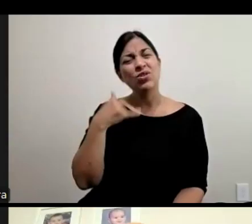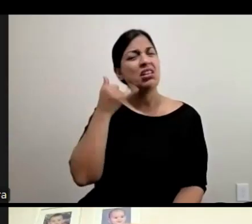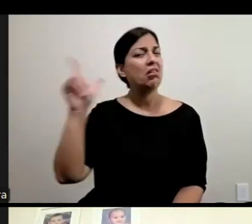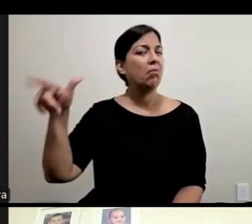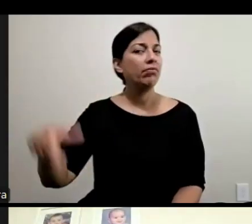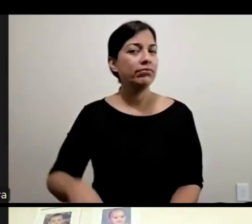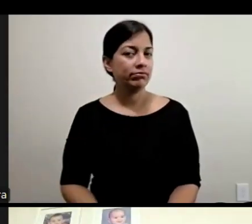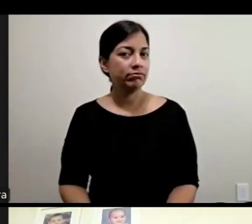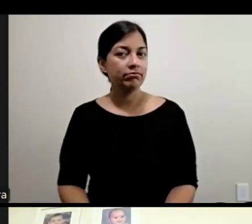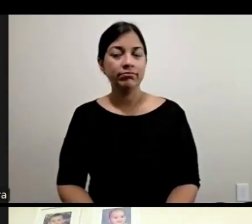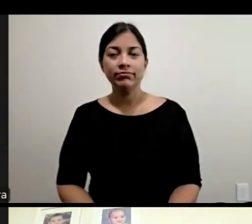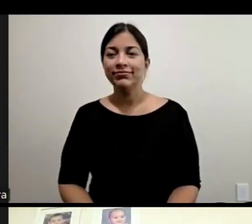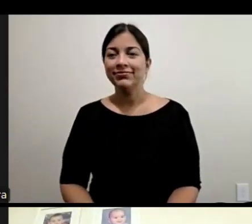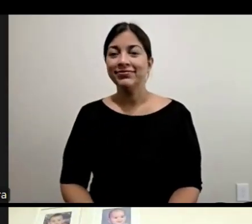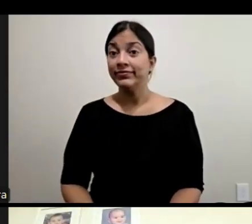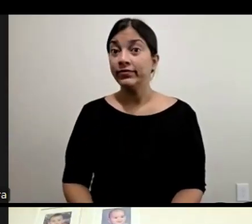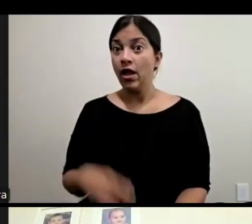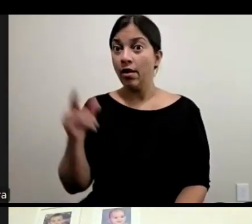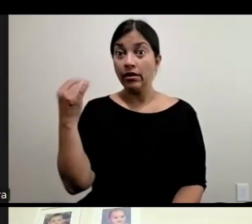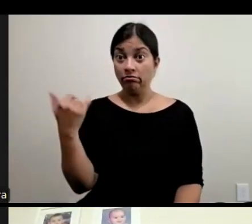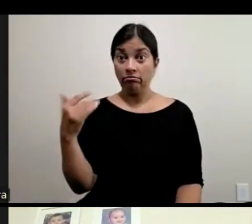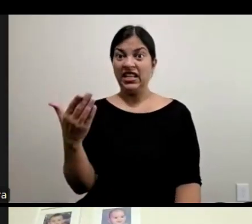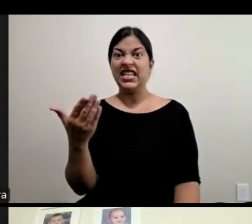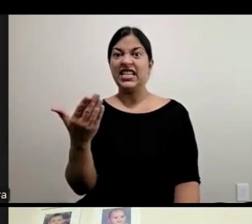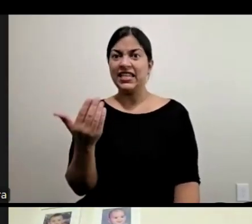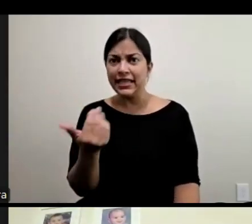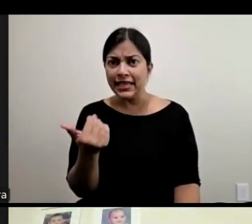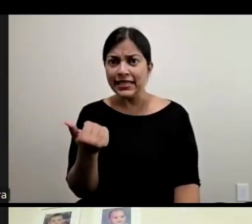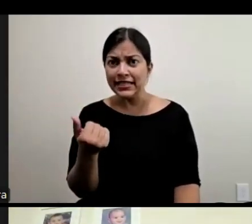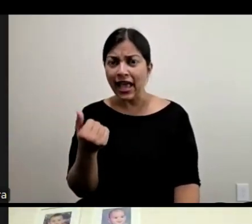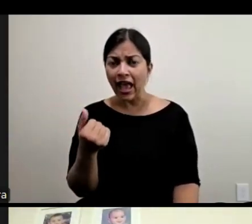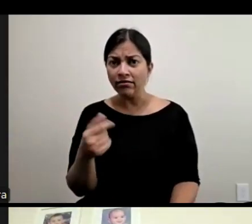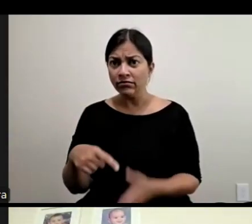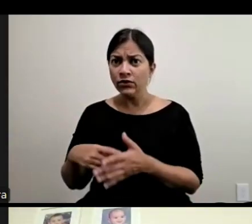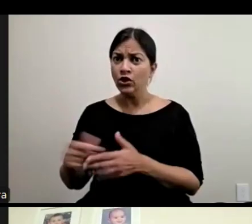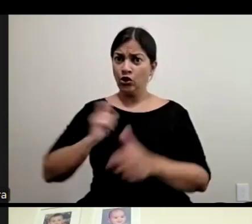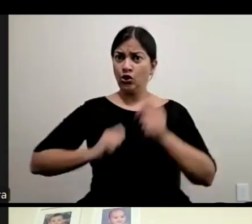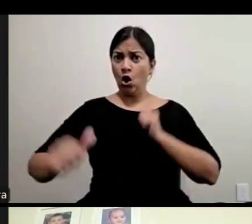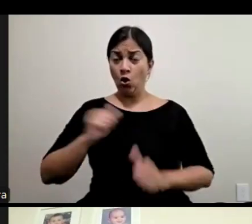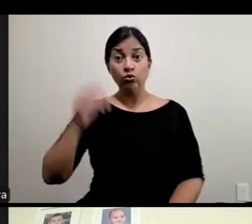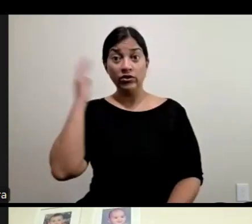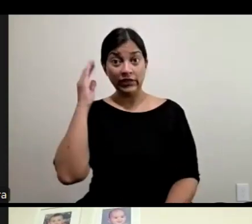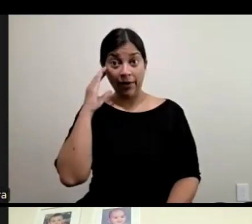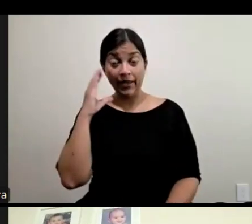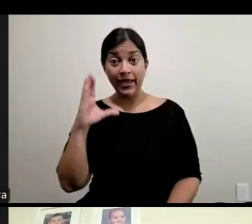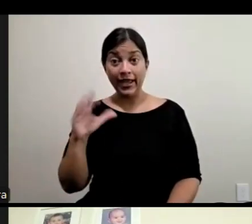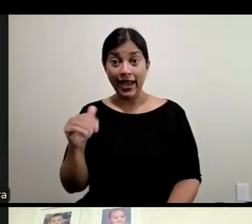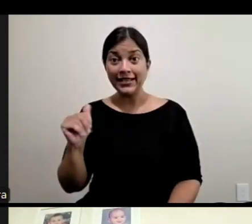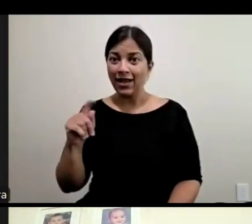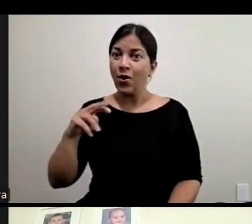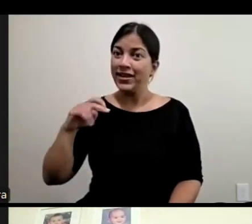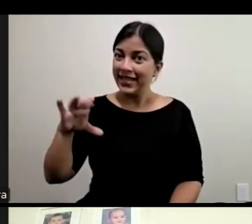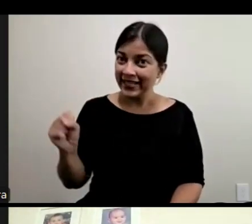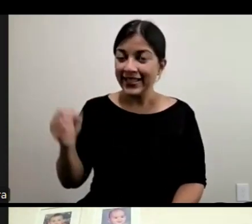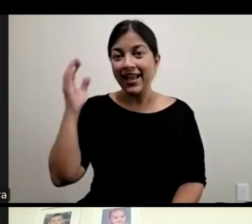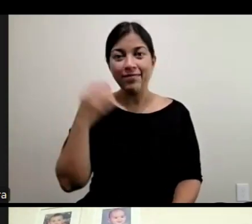y ahí porque eran como 15 funciones, porque tú sabes que el Cascanueces hace funciones escolares, funciones de